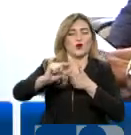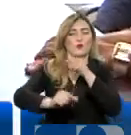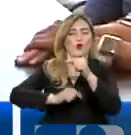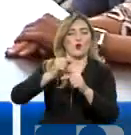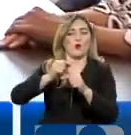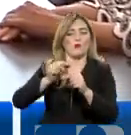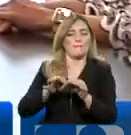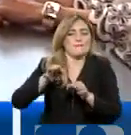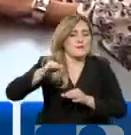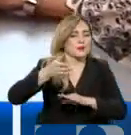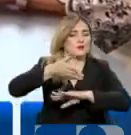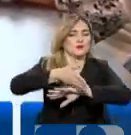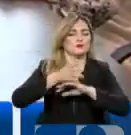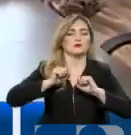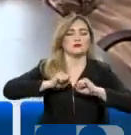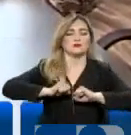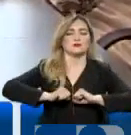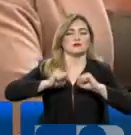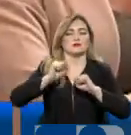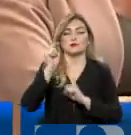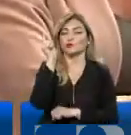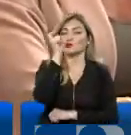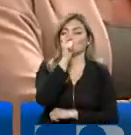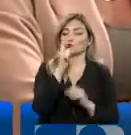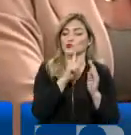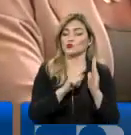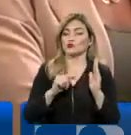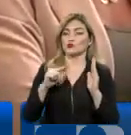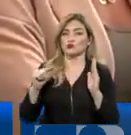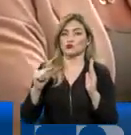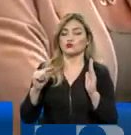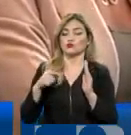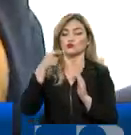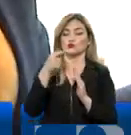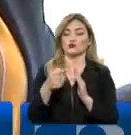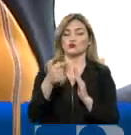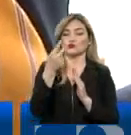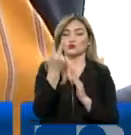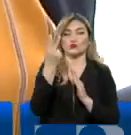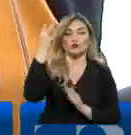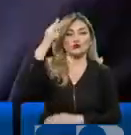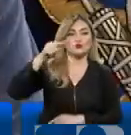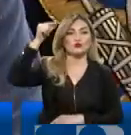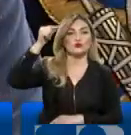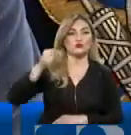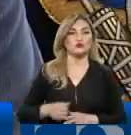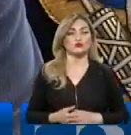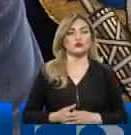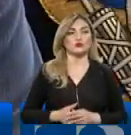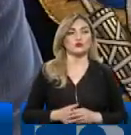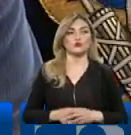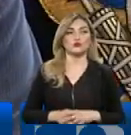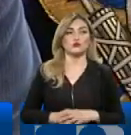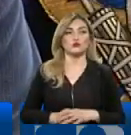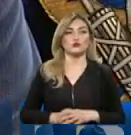esta posibilitará que no tenga complicaciones financieras los próximos dos gobiernos.